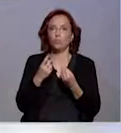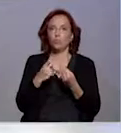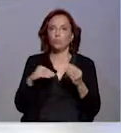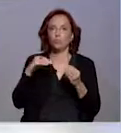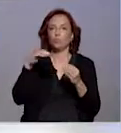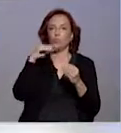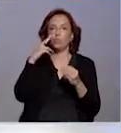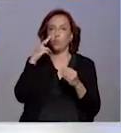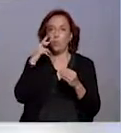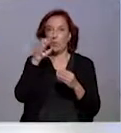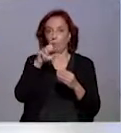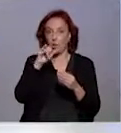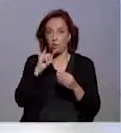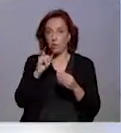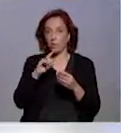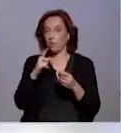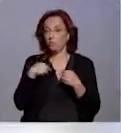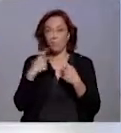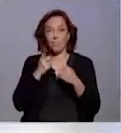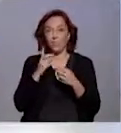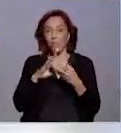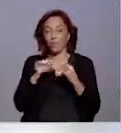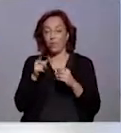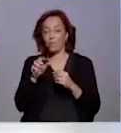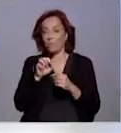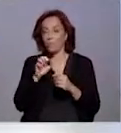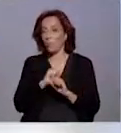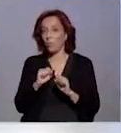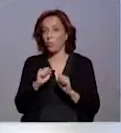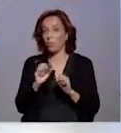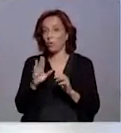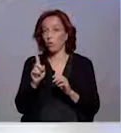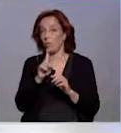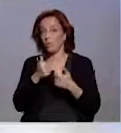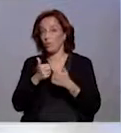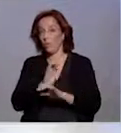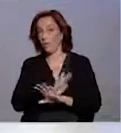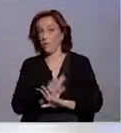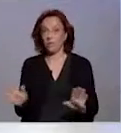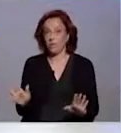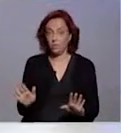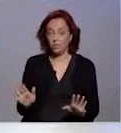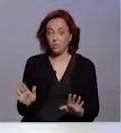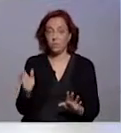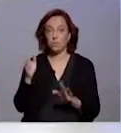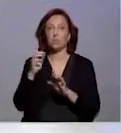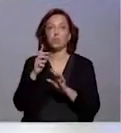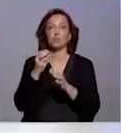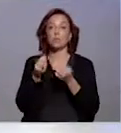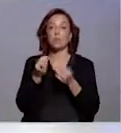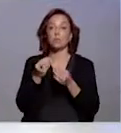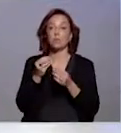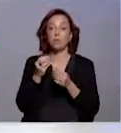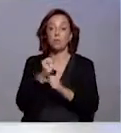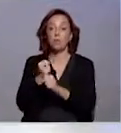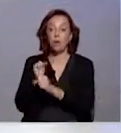y a la larga si uno no se adapta a esa empresa puede quedar fuera de mercado y por lo tanto puede eliminar esos puestos de trabajo que